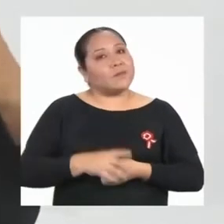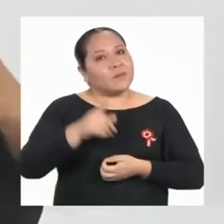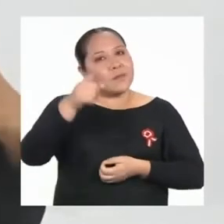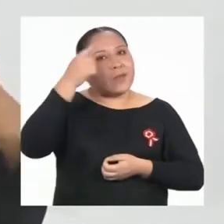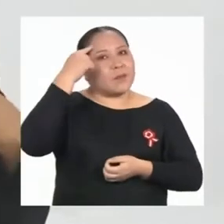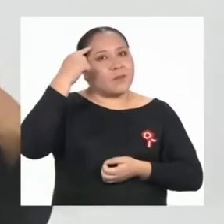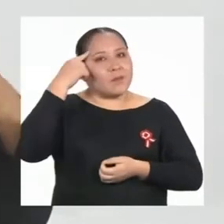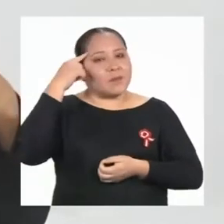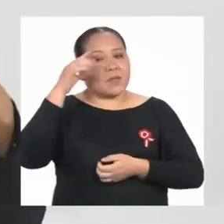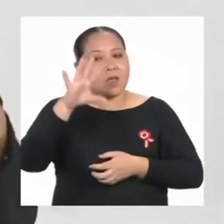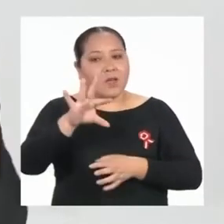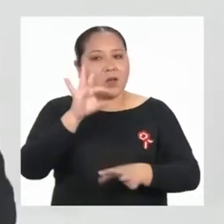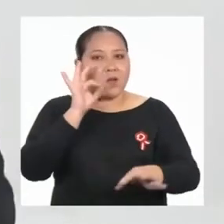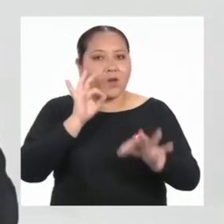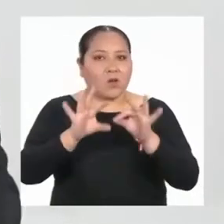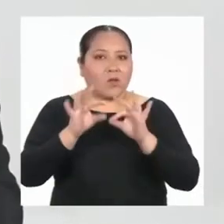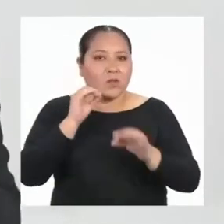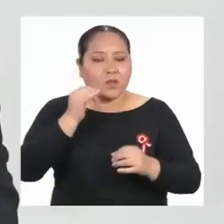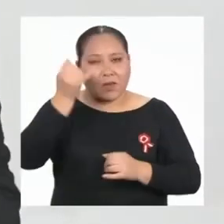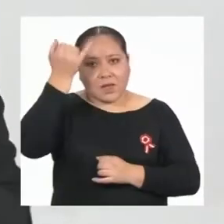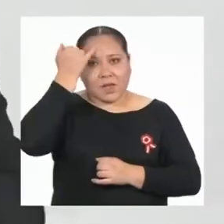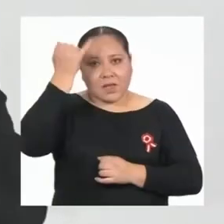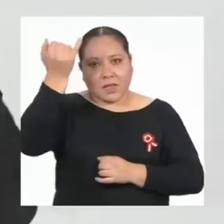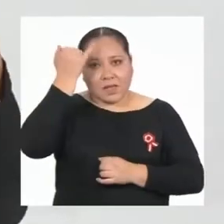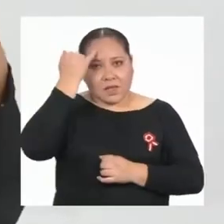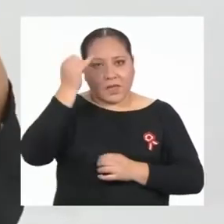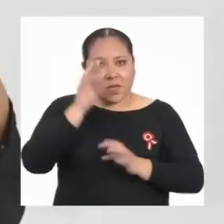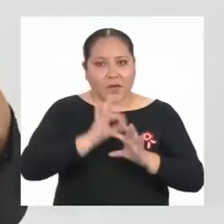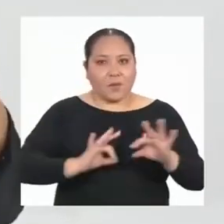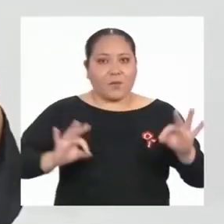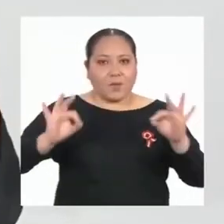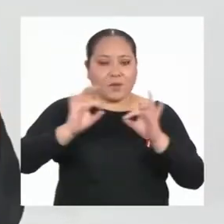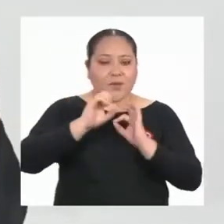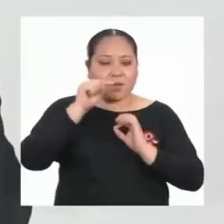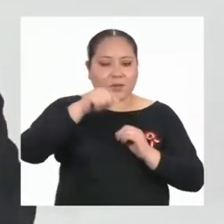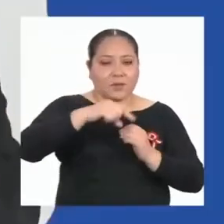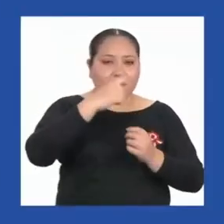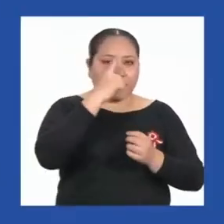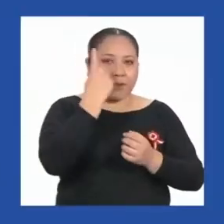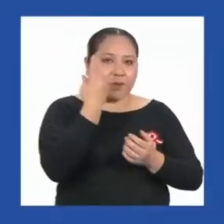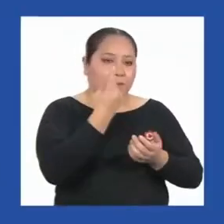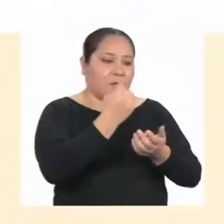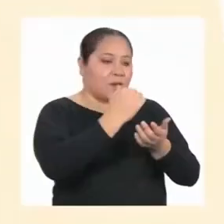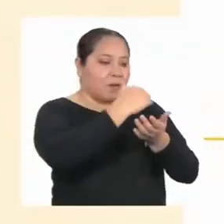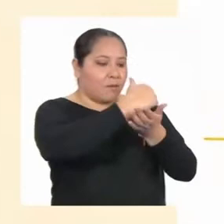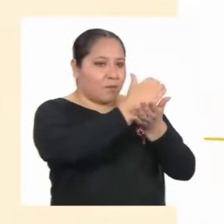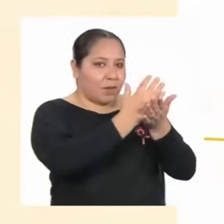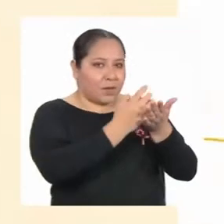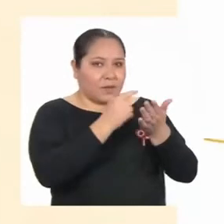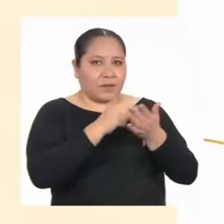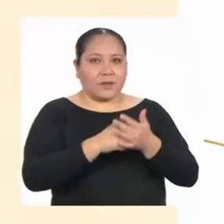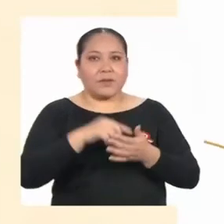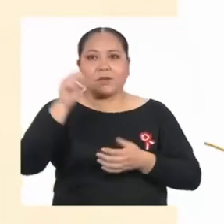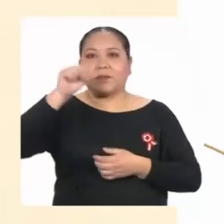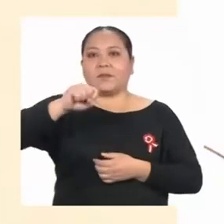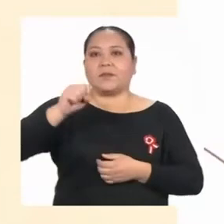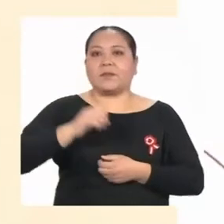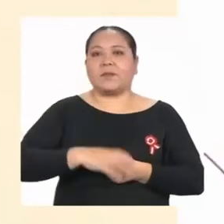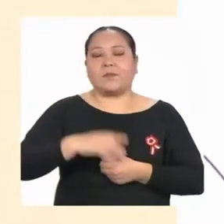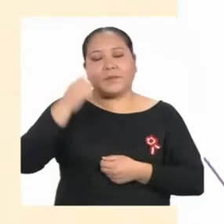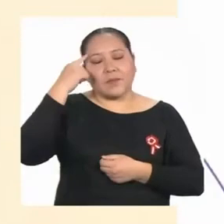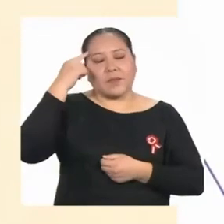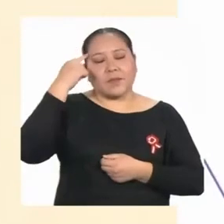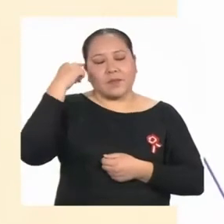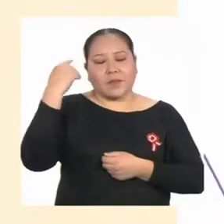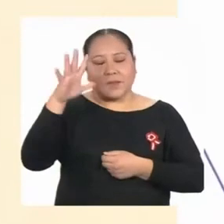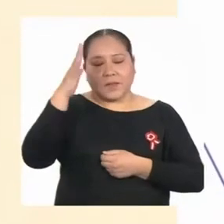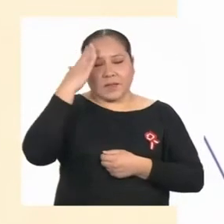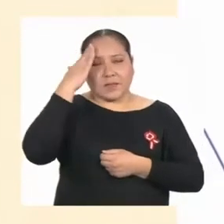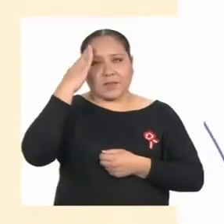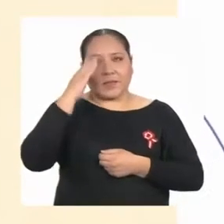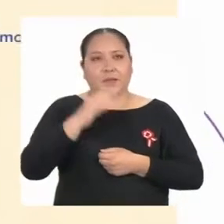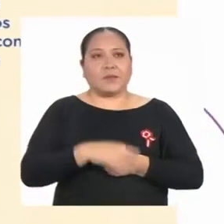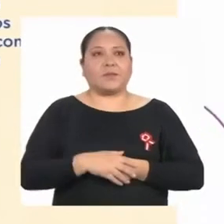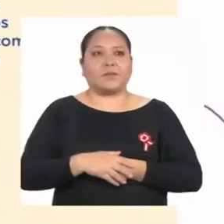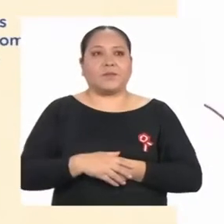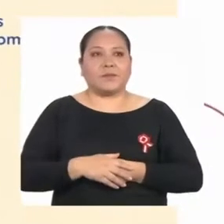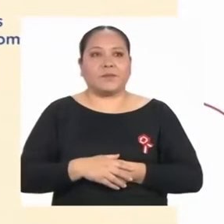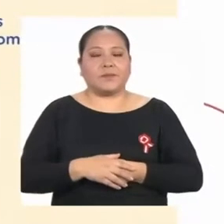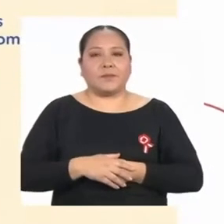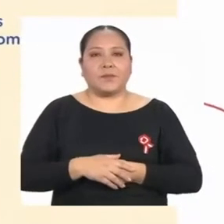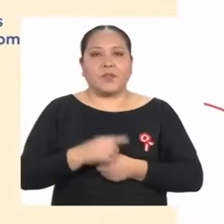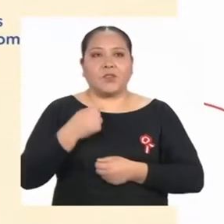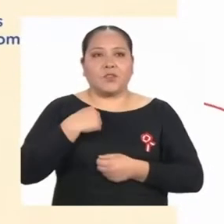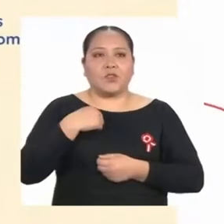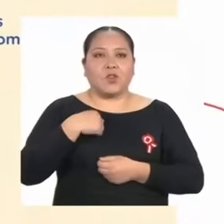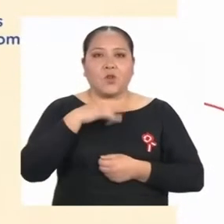si identificamos la idea principal de esta primera parte? Sí, creo que la tengo. Antes que nada,